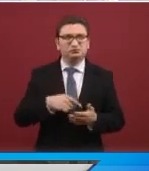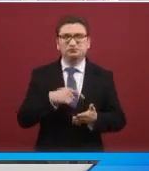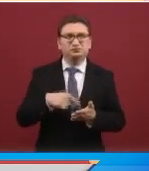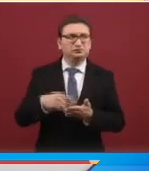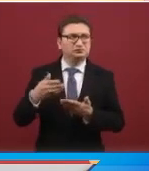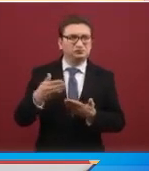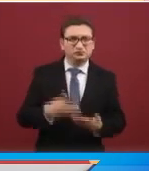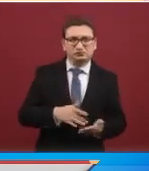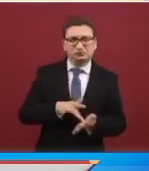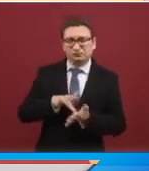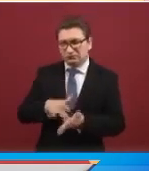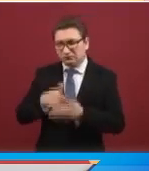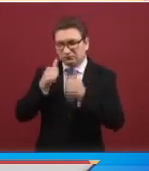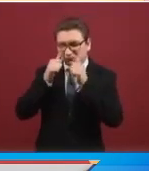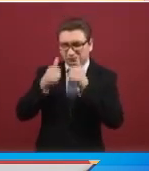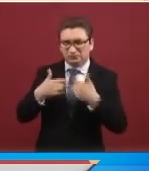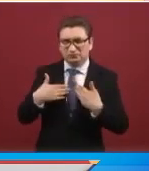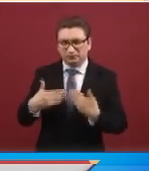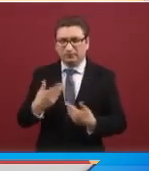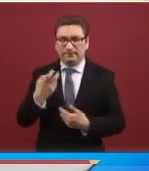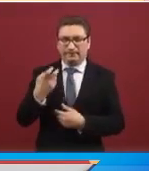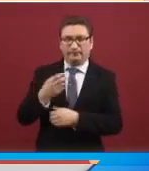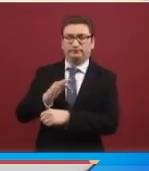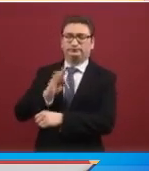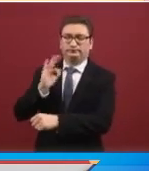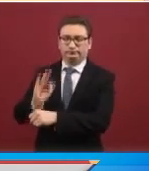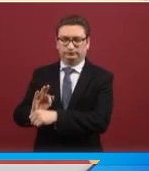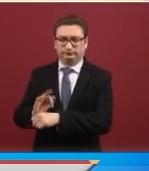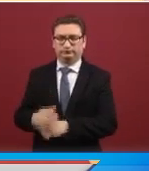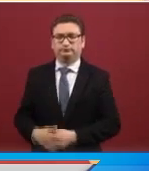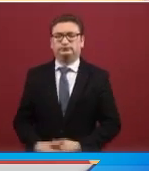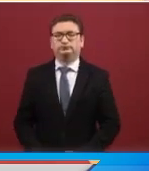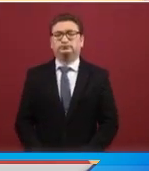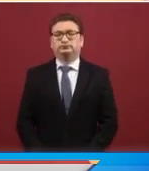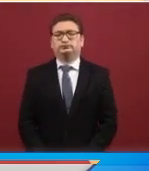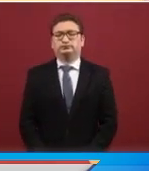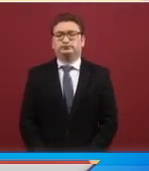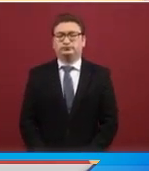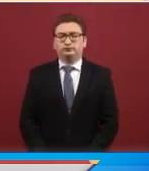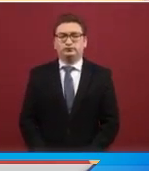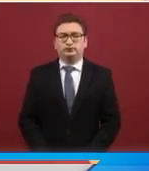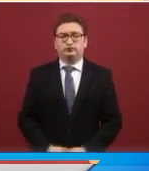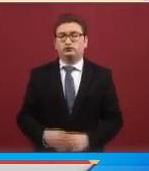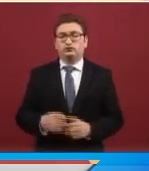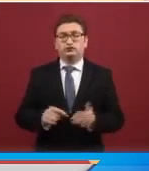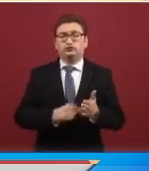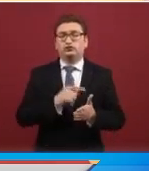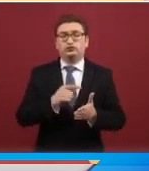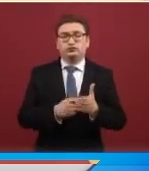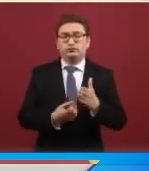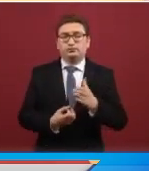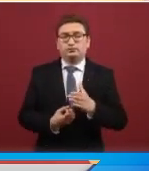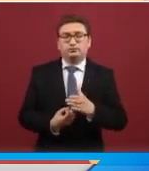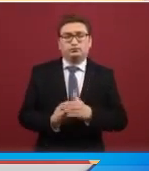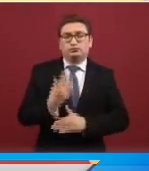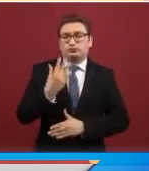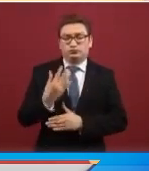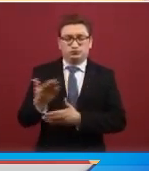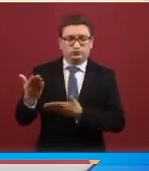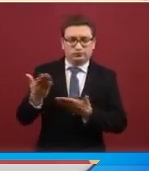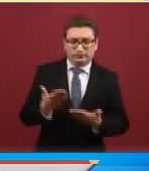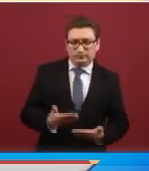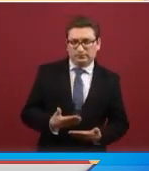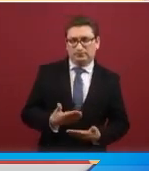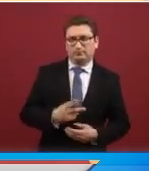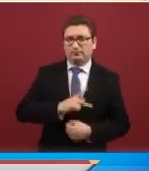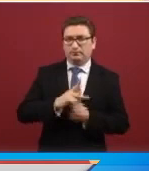es en esencia lo que significó el gobierno de Lázaro Cárdenas. Es sin duda el presidente más humanista en la historia de México, con políticas sociales